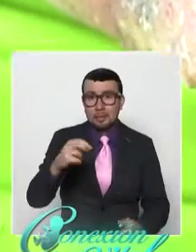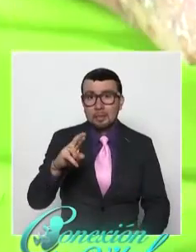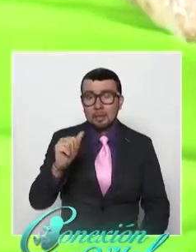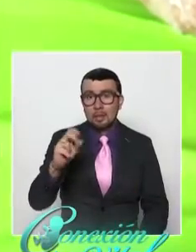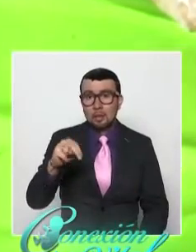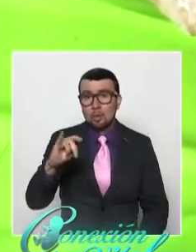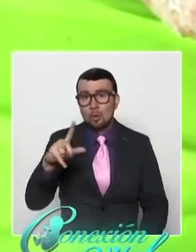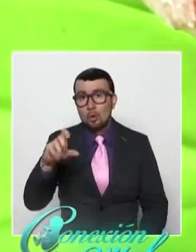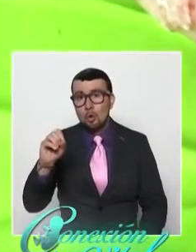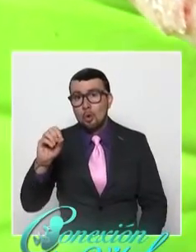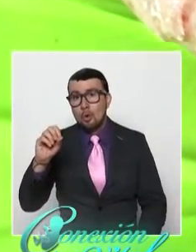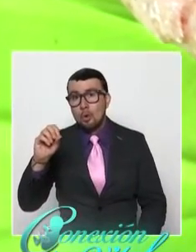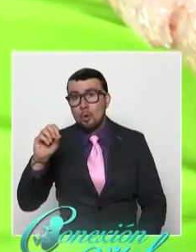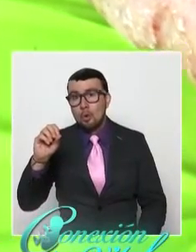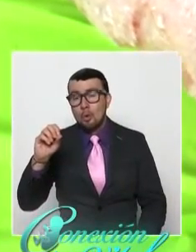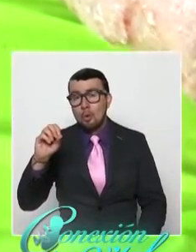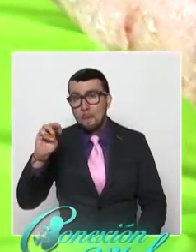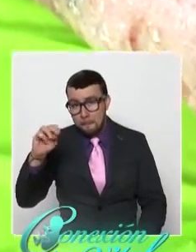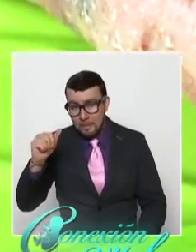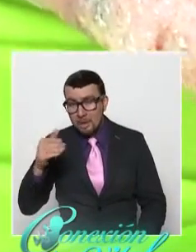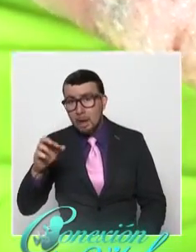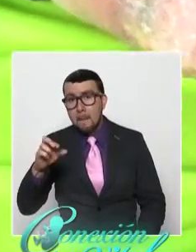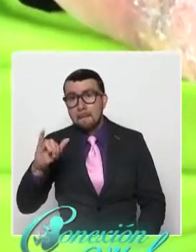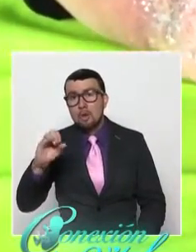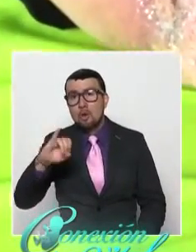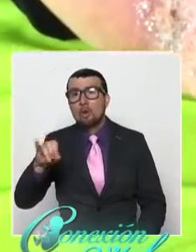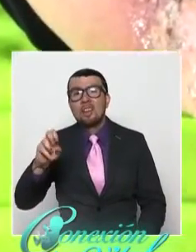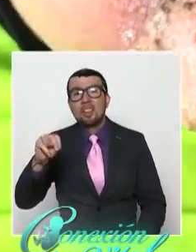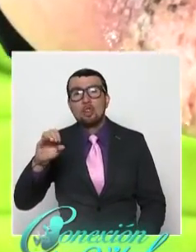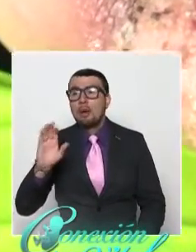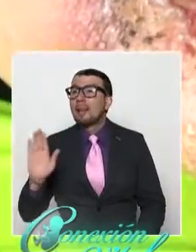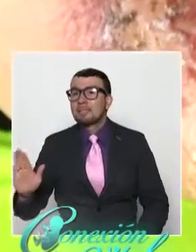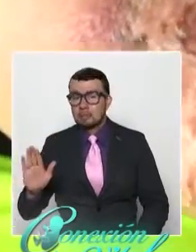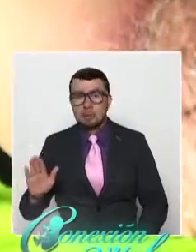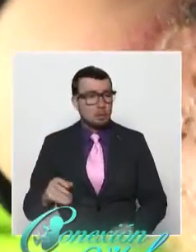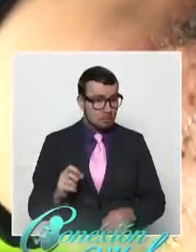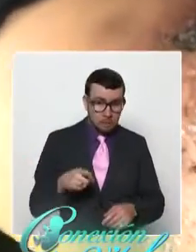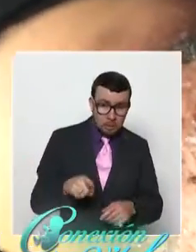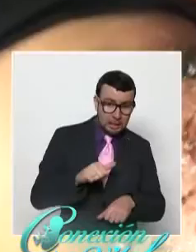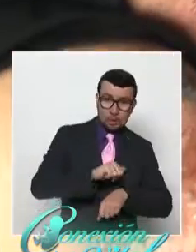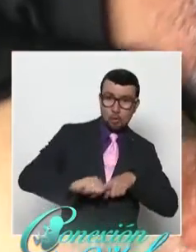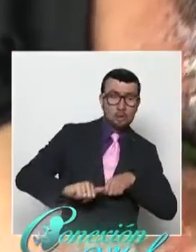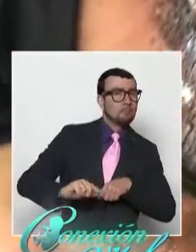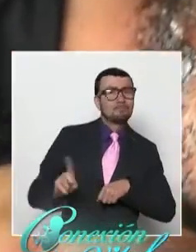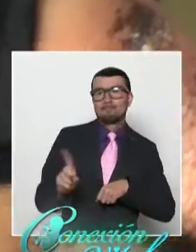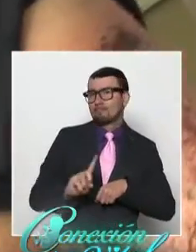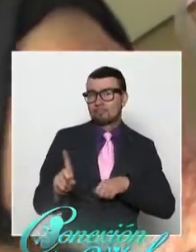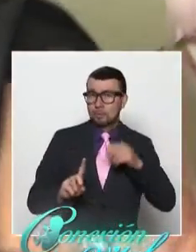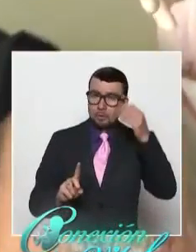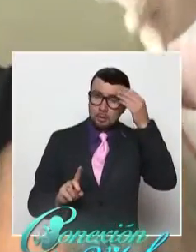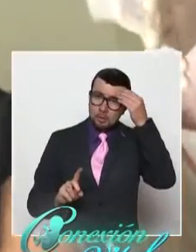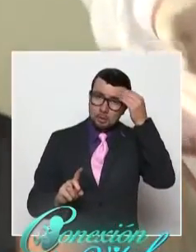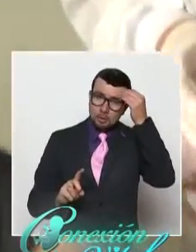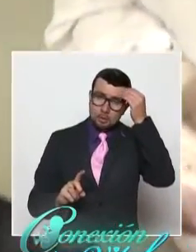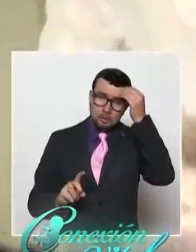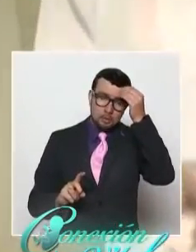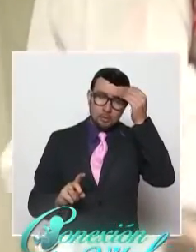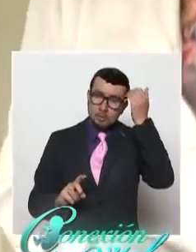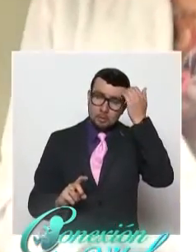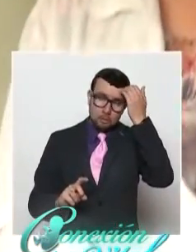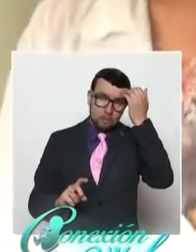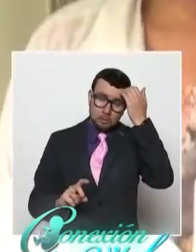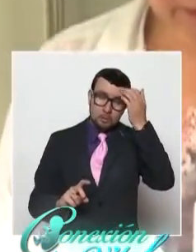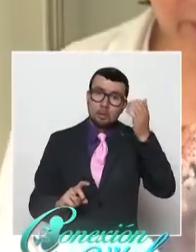misma situación. El tratamiento en este momento, entonces, primero no es quirúrgico, porque hay que saber que no es quirúrgico. En